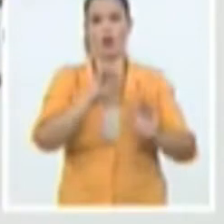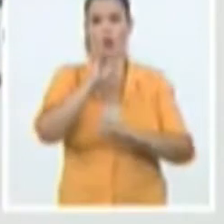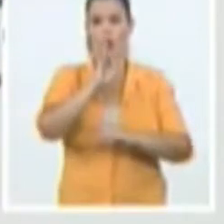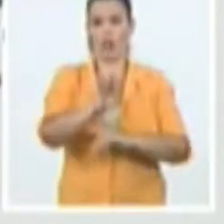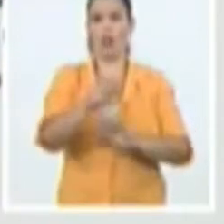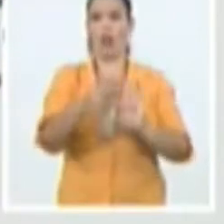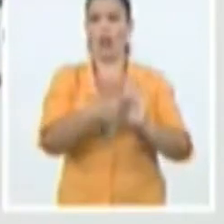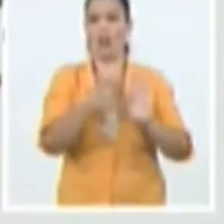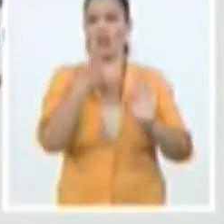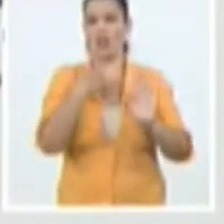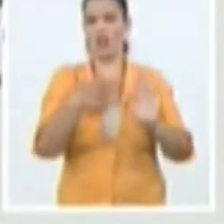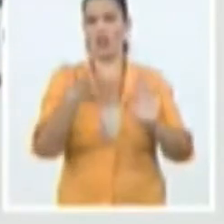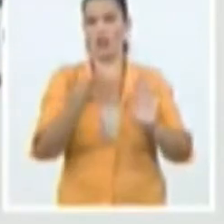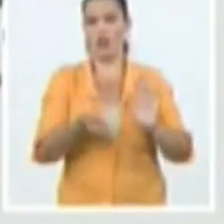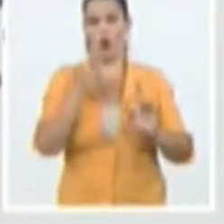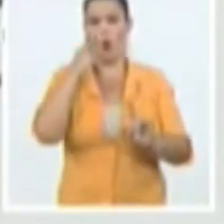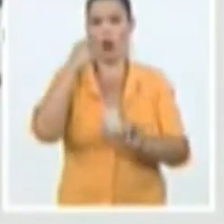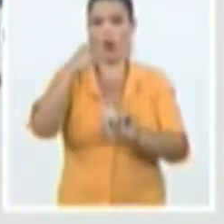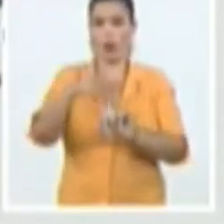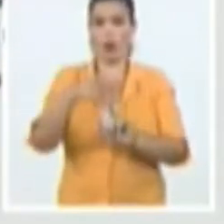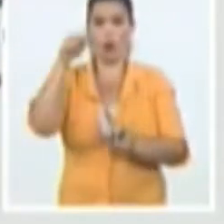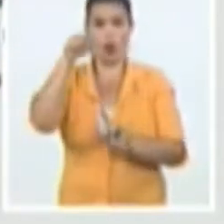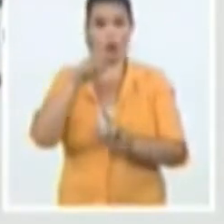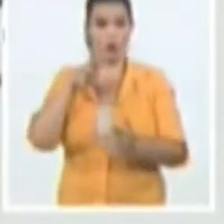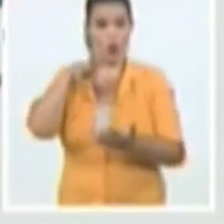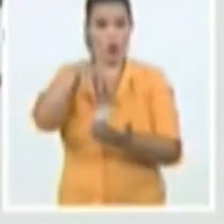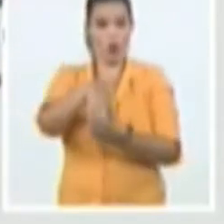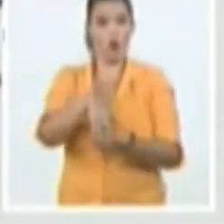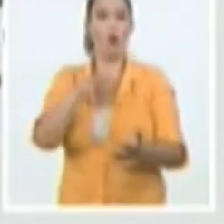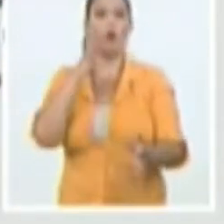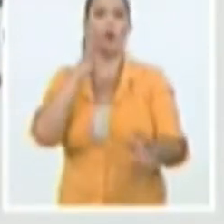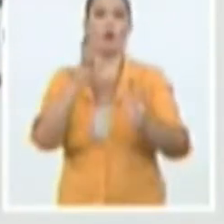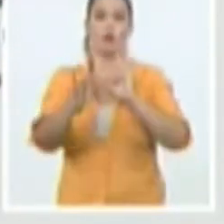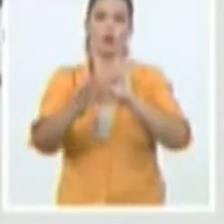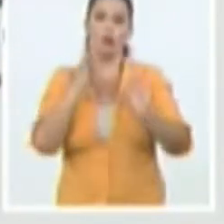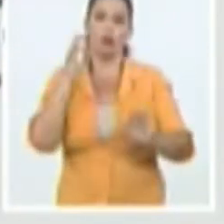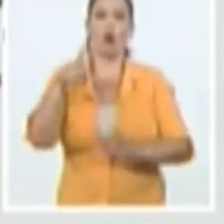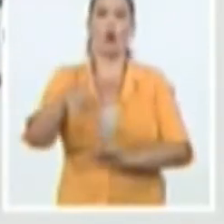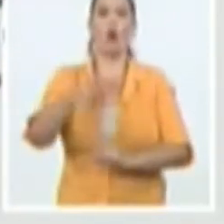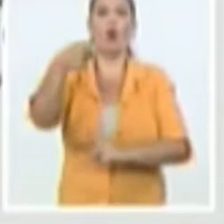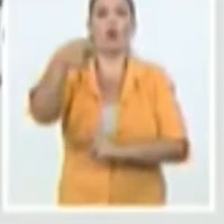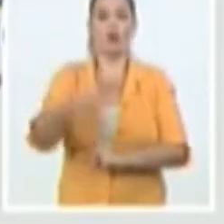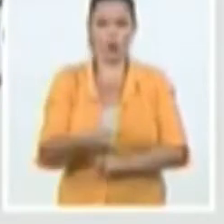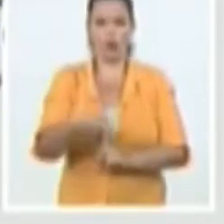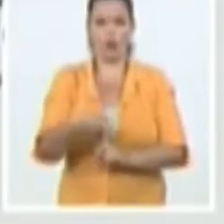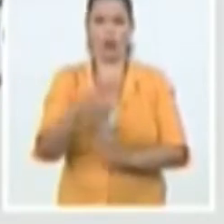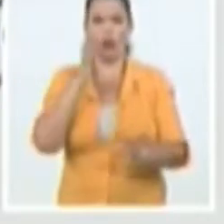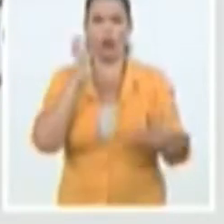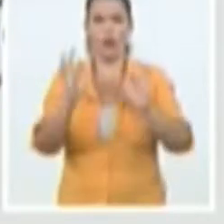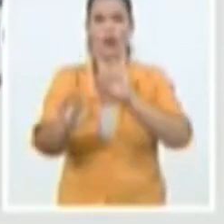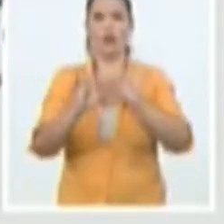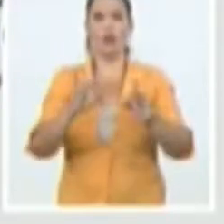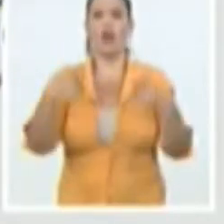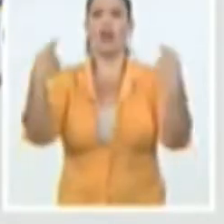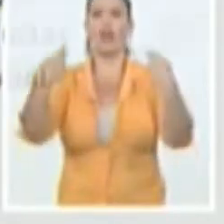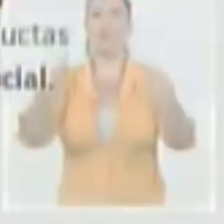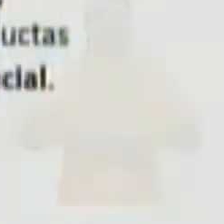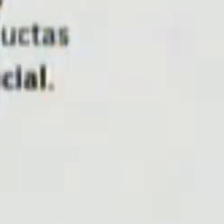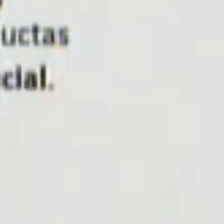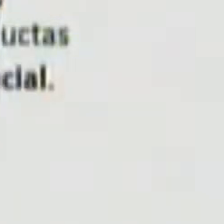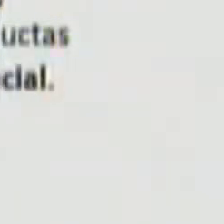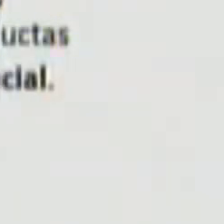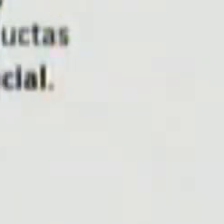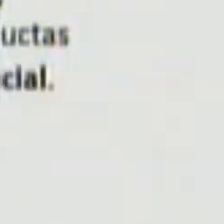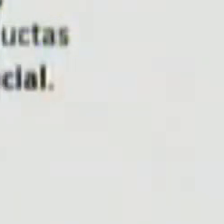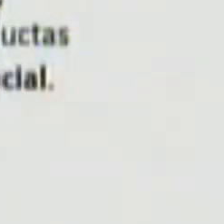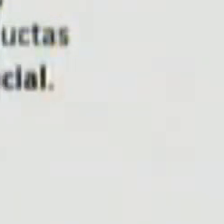objetivos de ese órgano de justicia preservar los derechos e intereses legítimos de